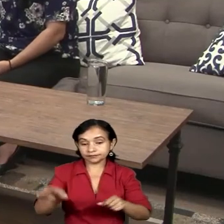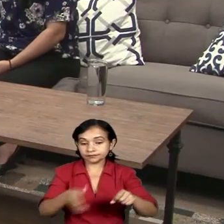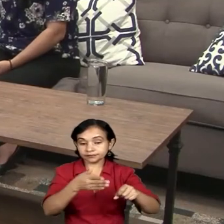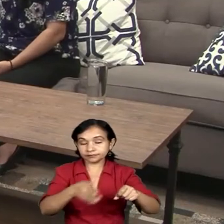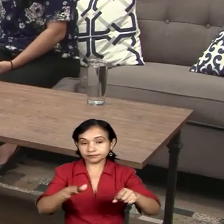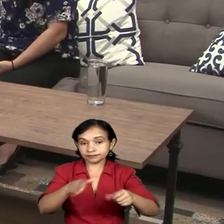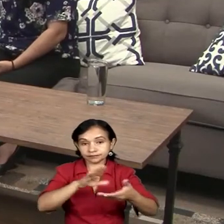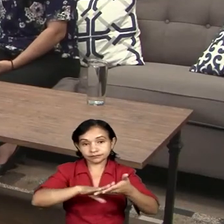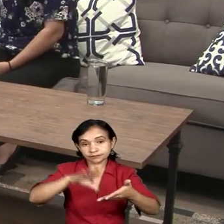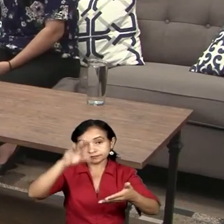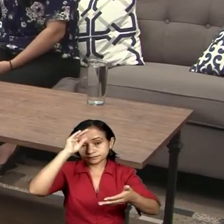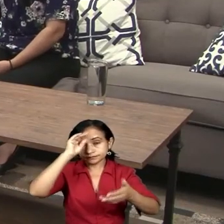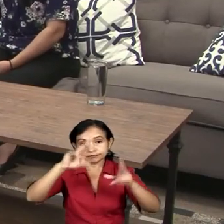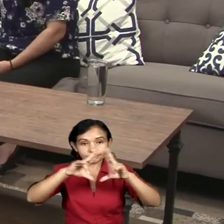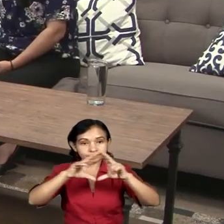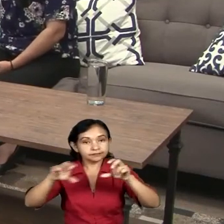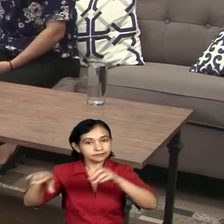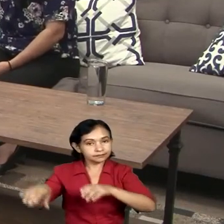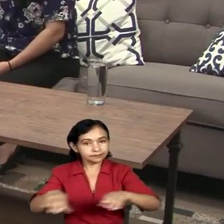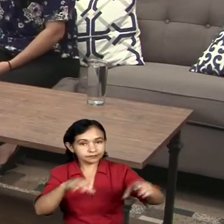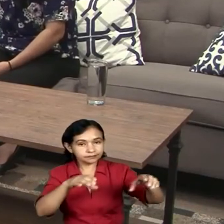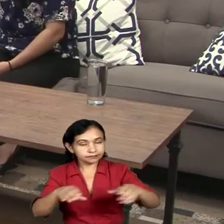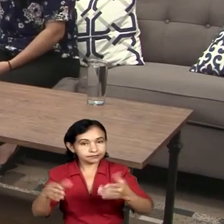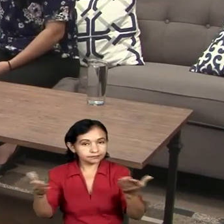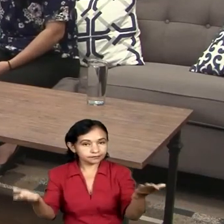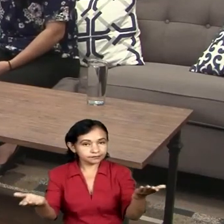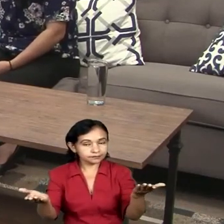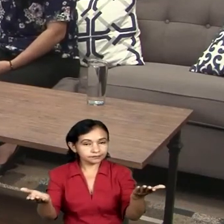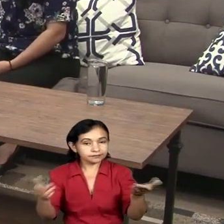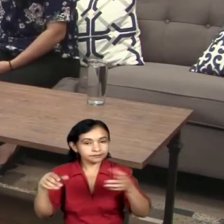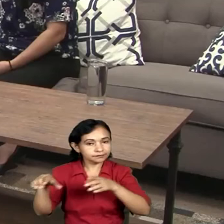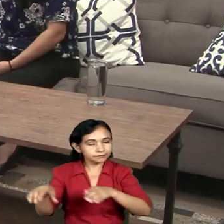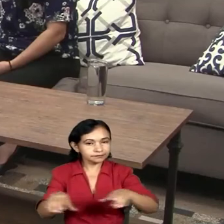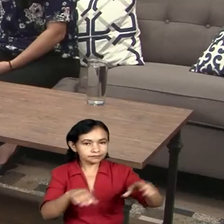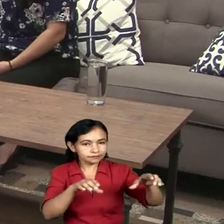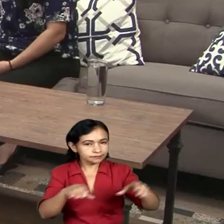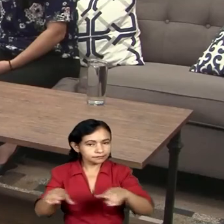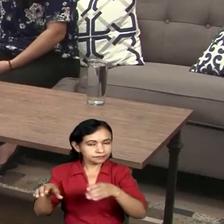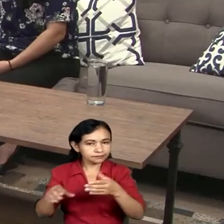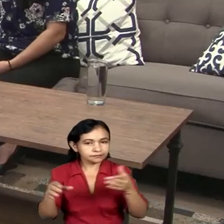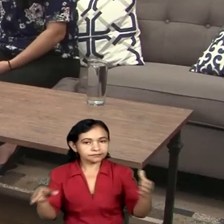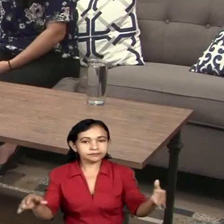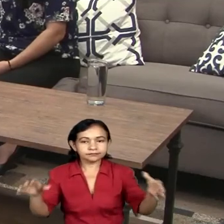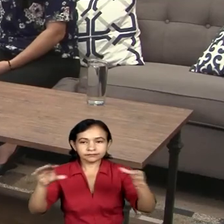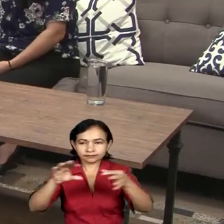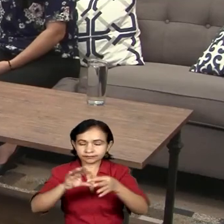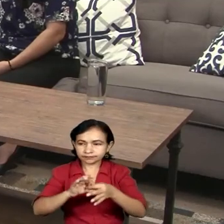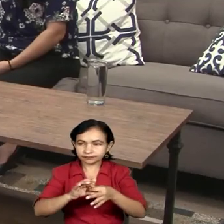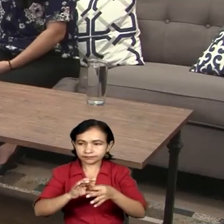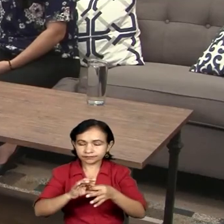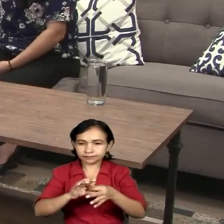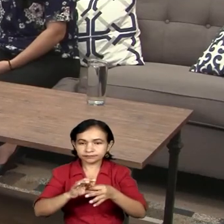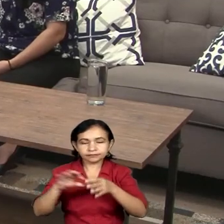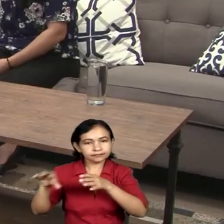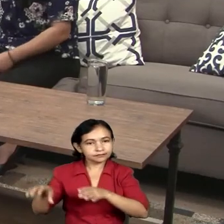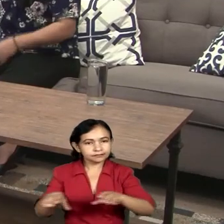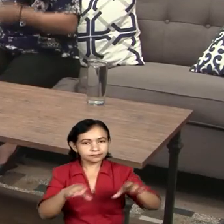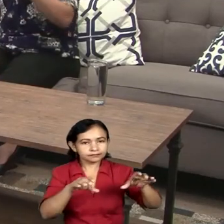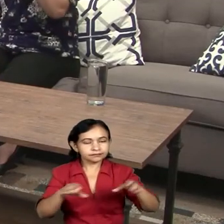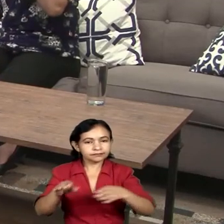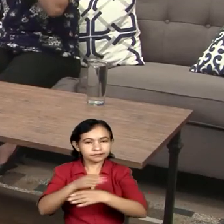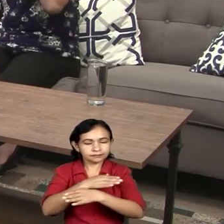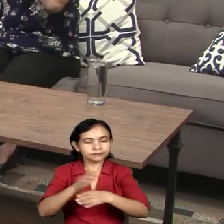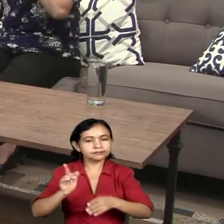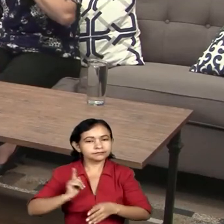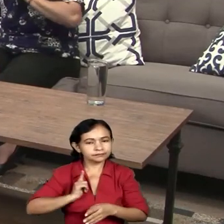Nicaragua. Así también es. Tienen actividades referidas a eso. Es decir, es que este evento no es parte de un ciclo de actividades que ya pueden